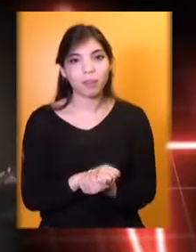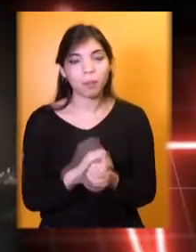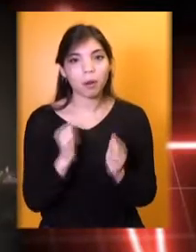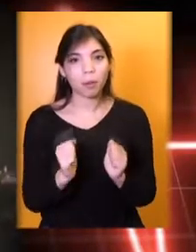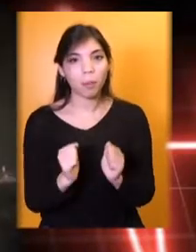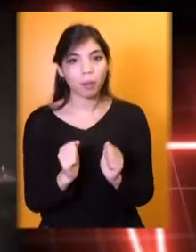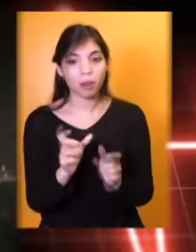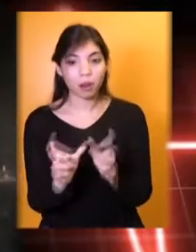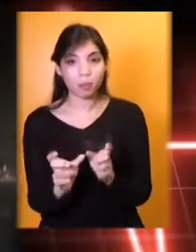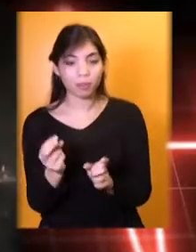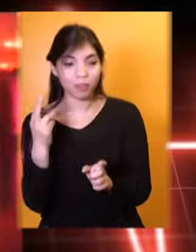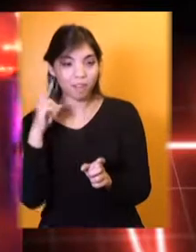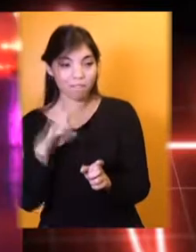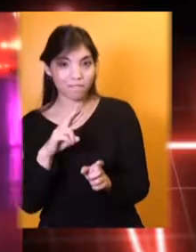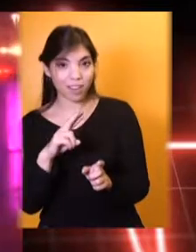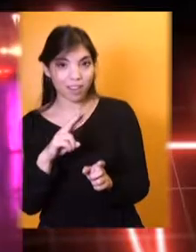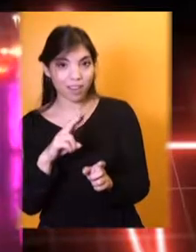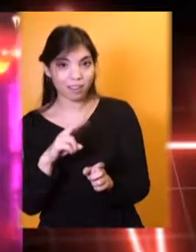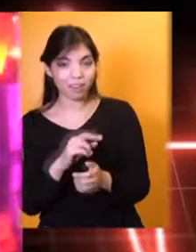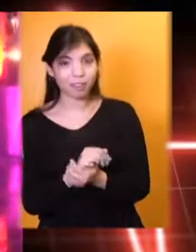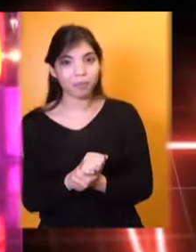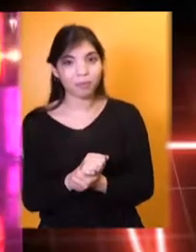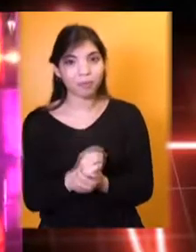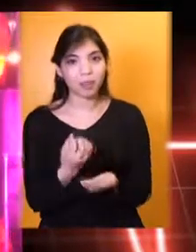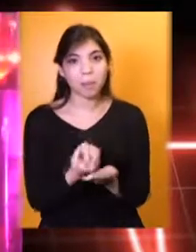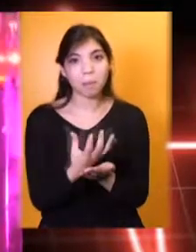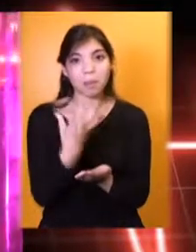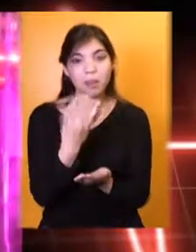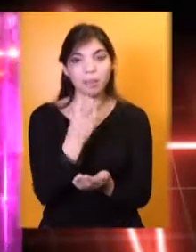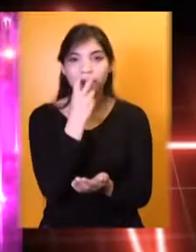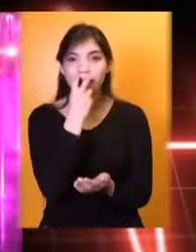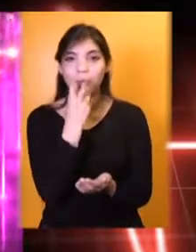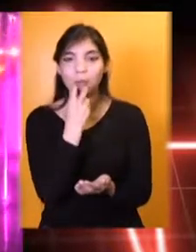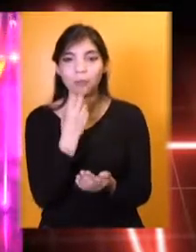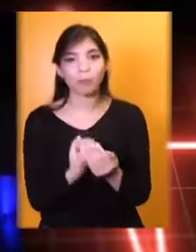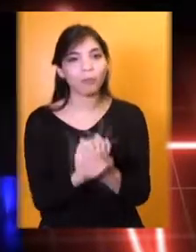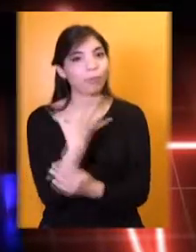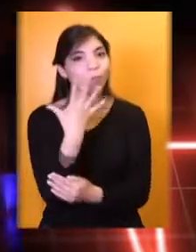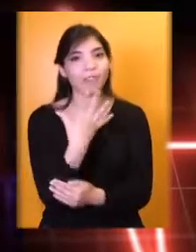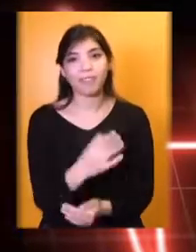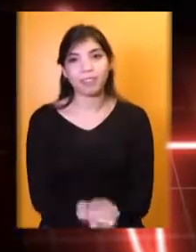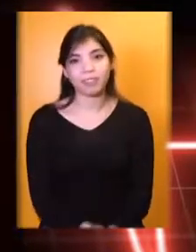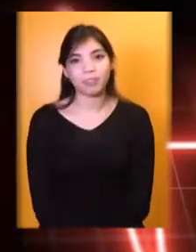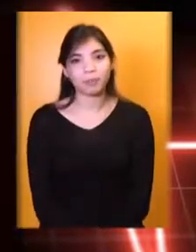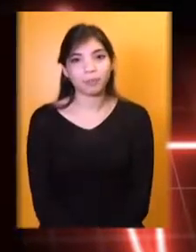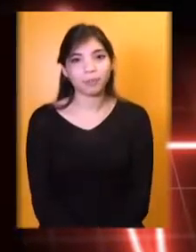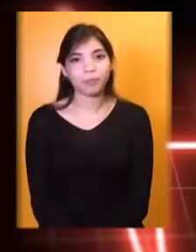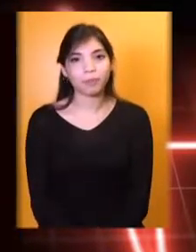finalmente abrir al público la polémica pileta ornamental de Puerto Montt.